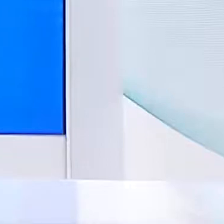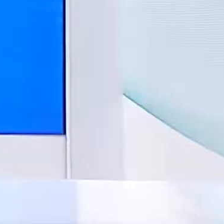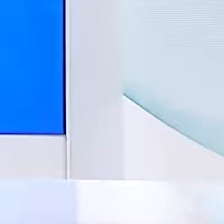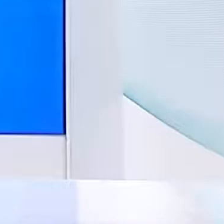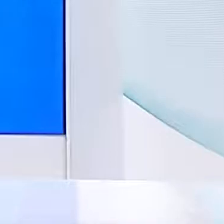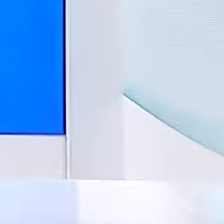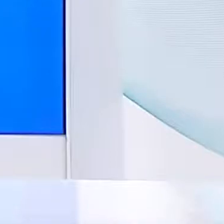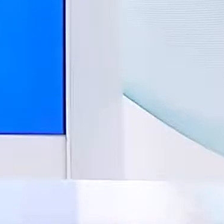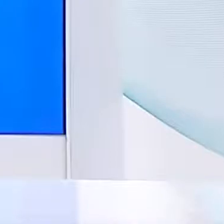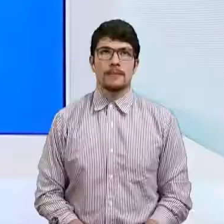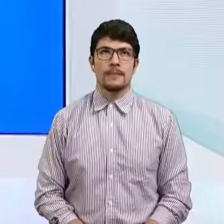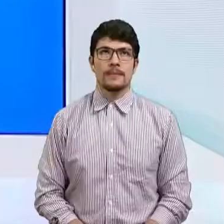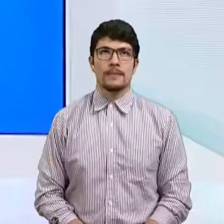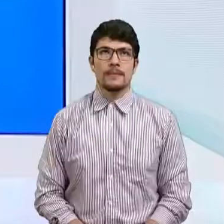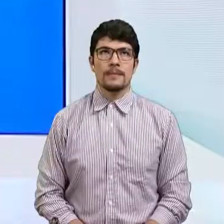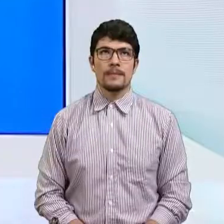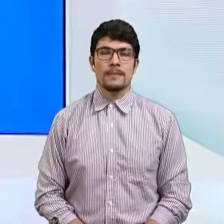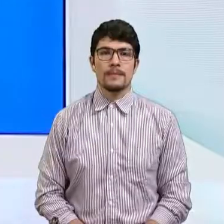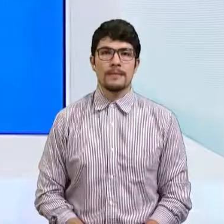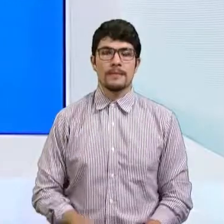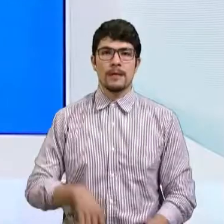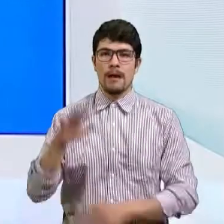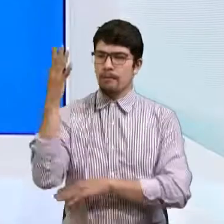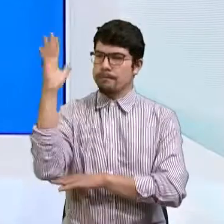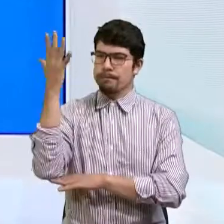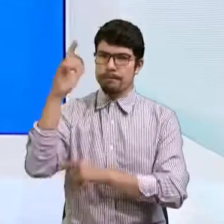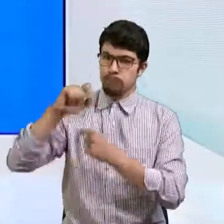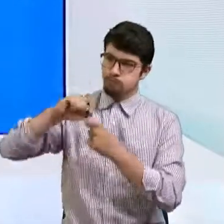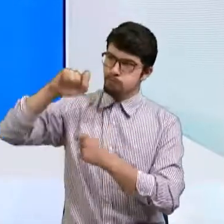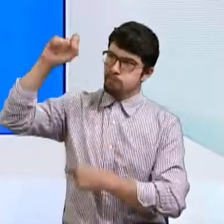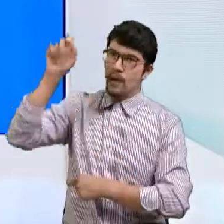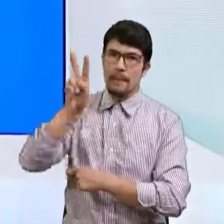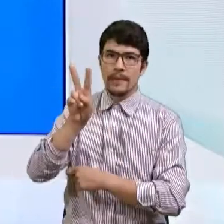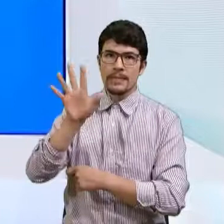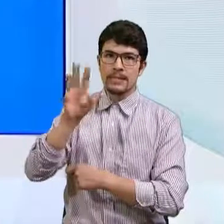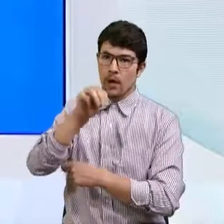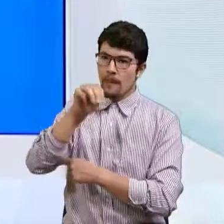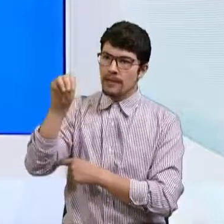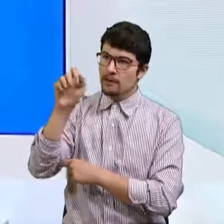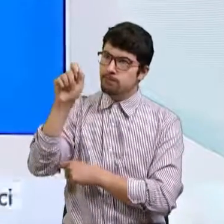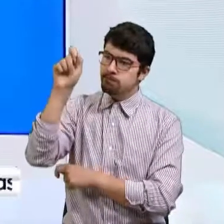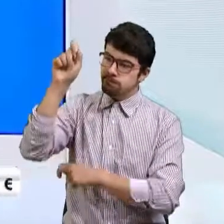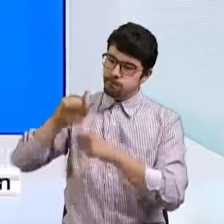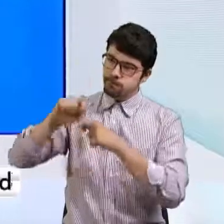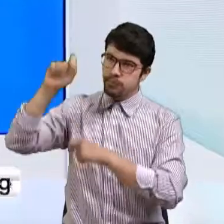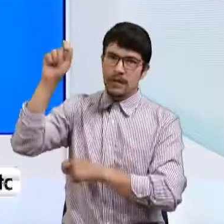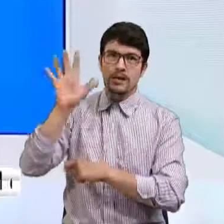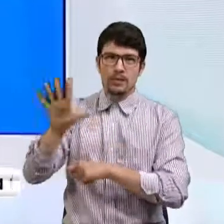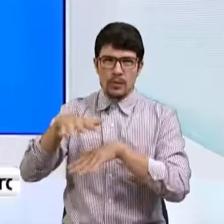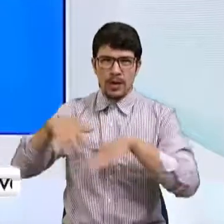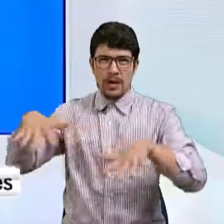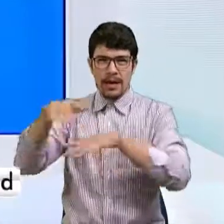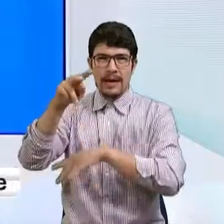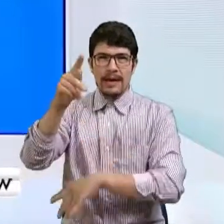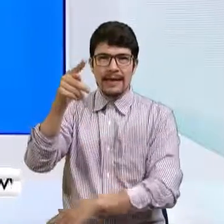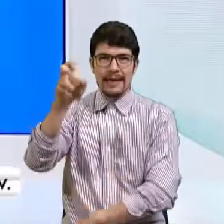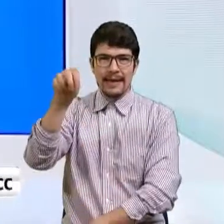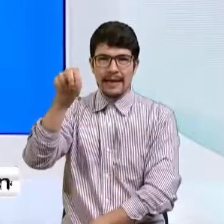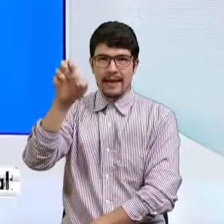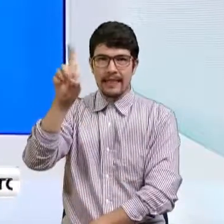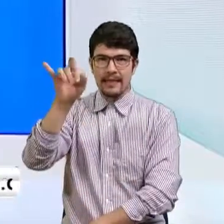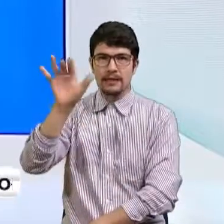y por otra parte un árbol con una altura de 25 metros aproximadamente en el sector de kennedy al norte de bucaramanga